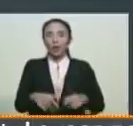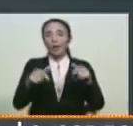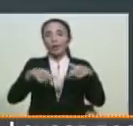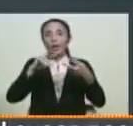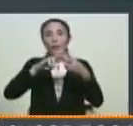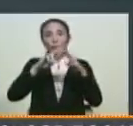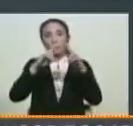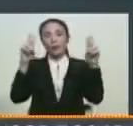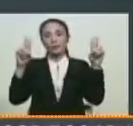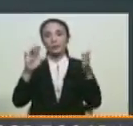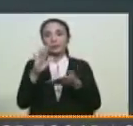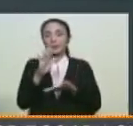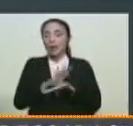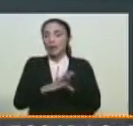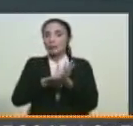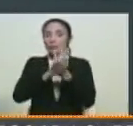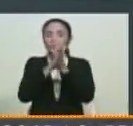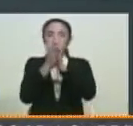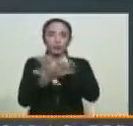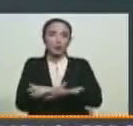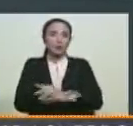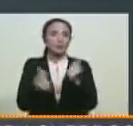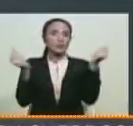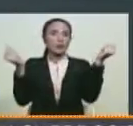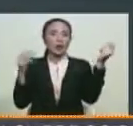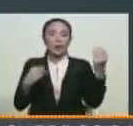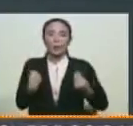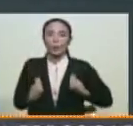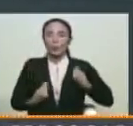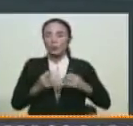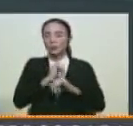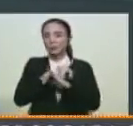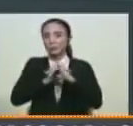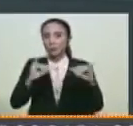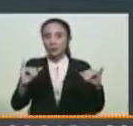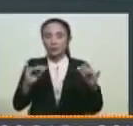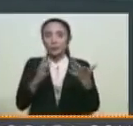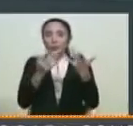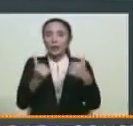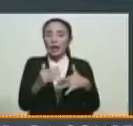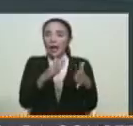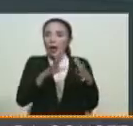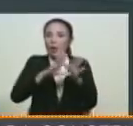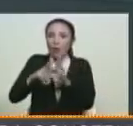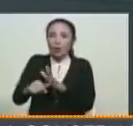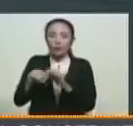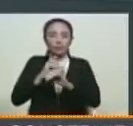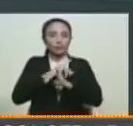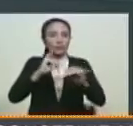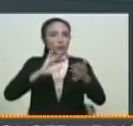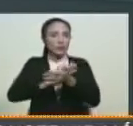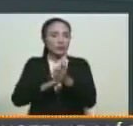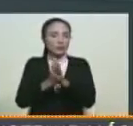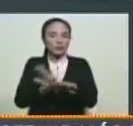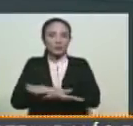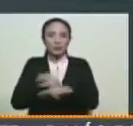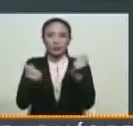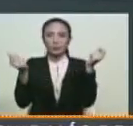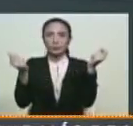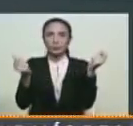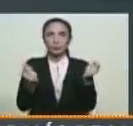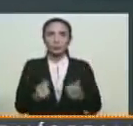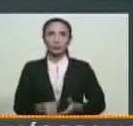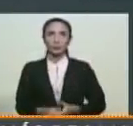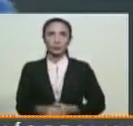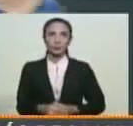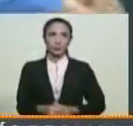paz y le abrimos las puertas a la prosperidad económica, a la derrota de las mafias económicas, que es lo que yo quiero. ¿Qué es lo que quiere